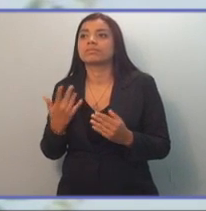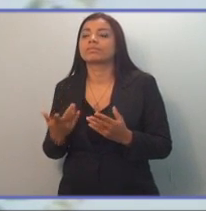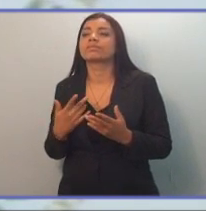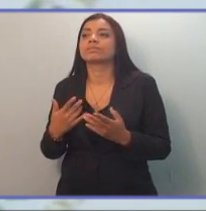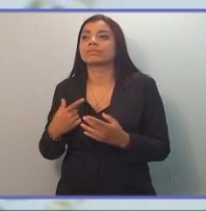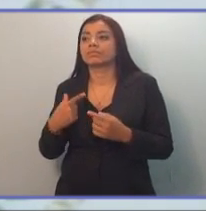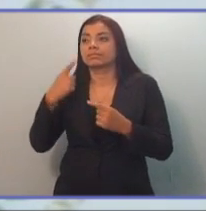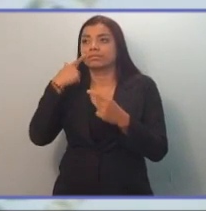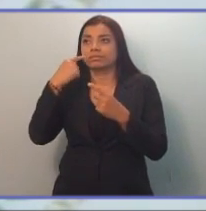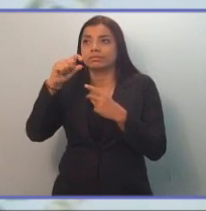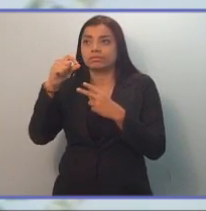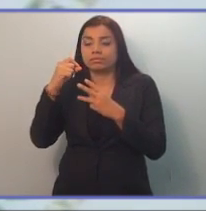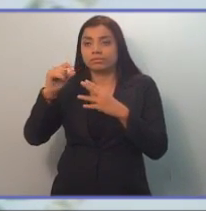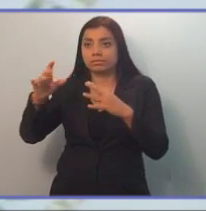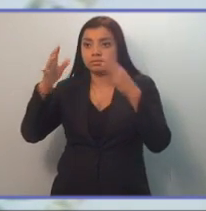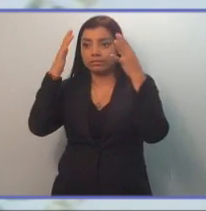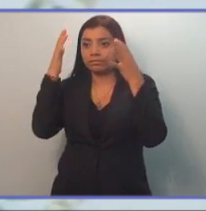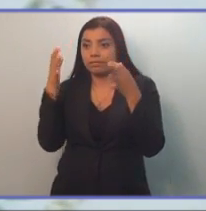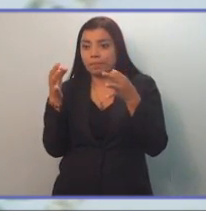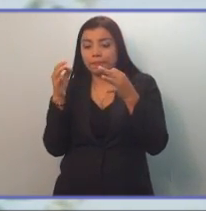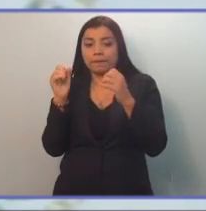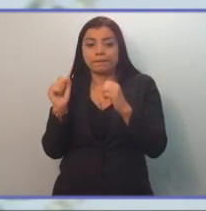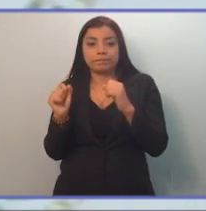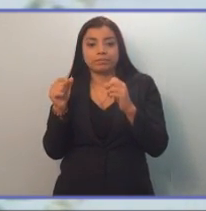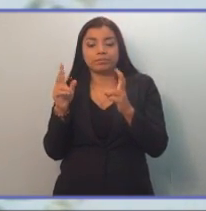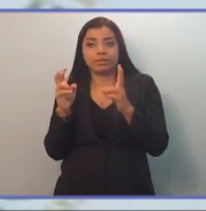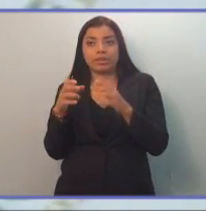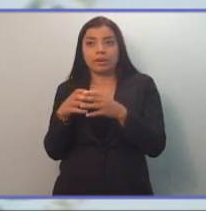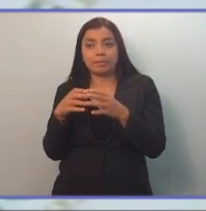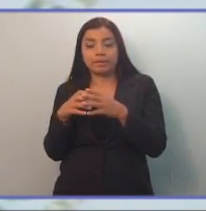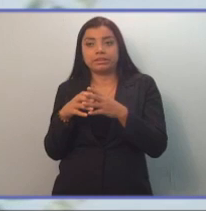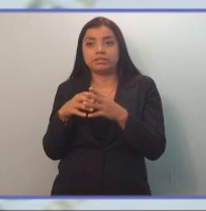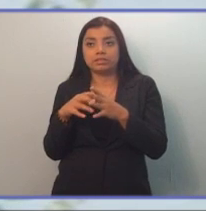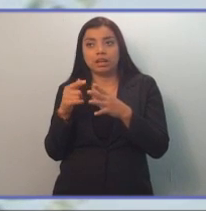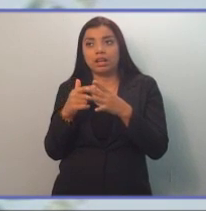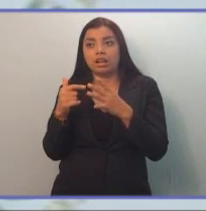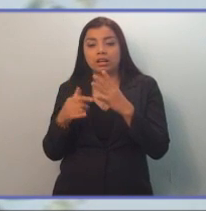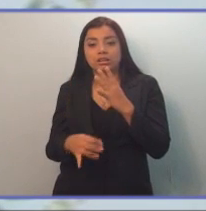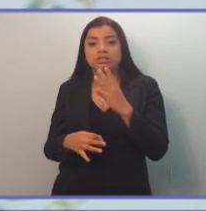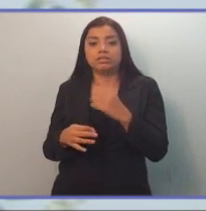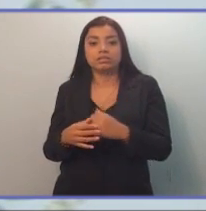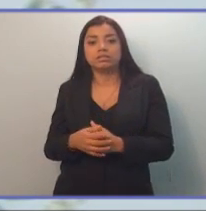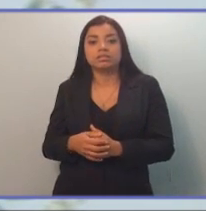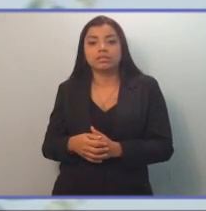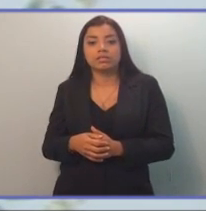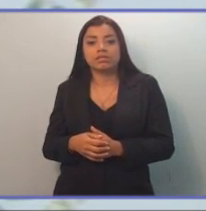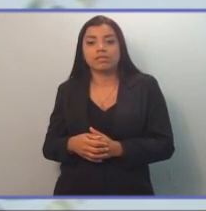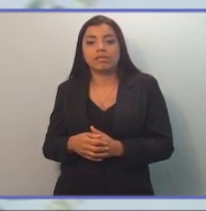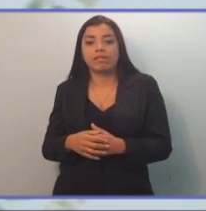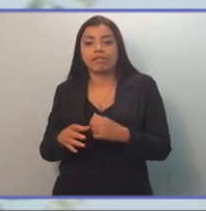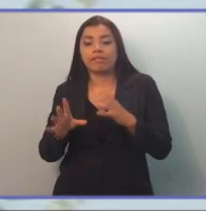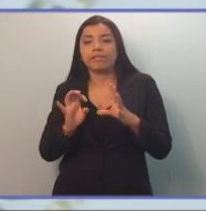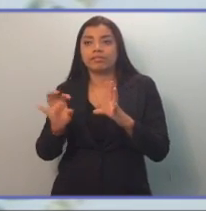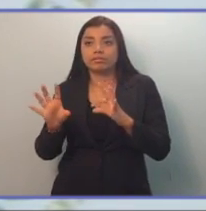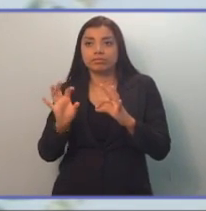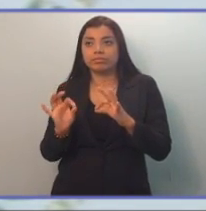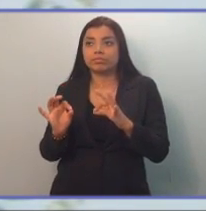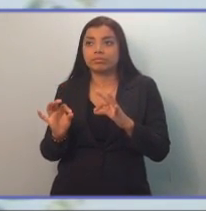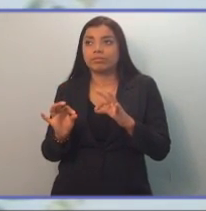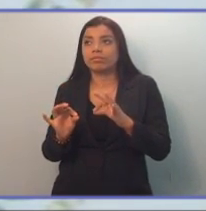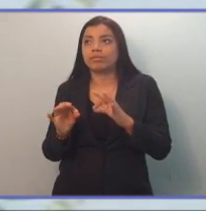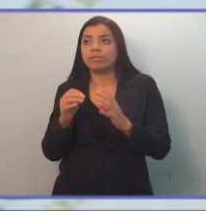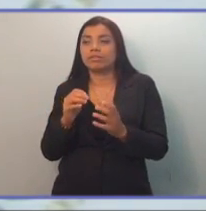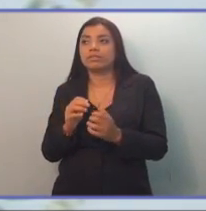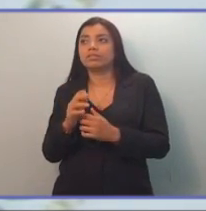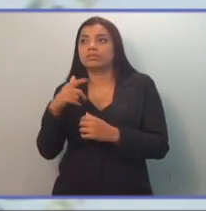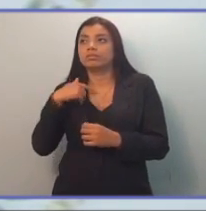revisar la sentencia dictada en los casos en que ya la misma ley establece. Algunos lo ven